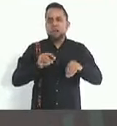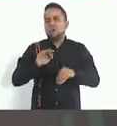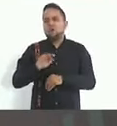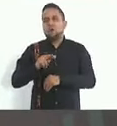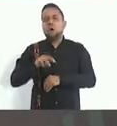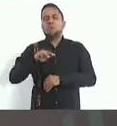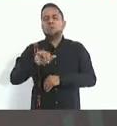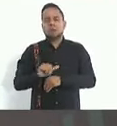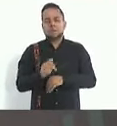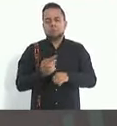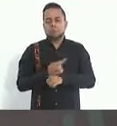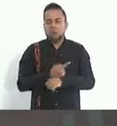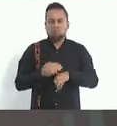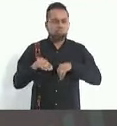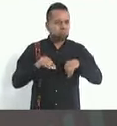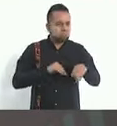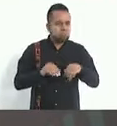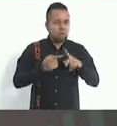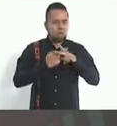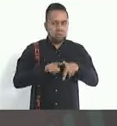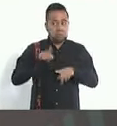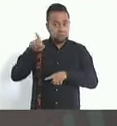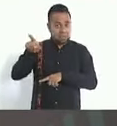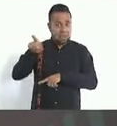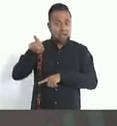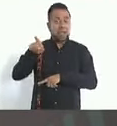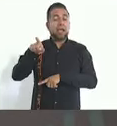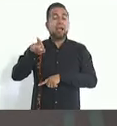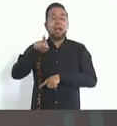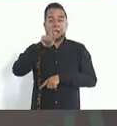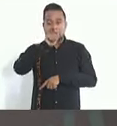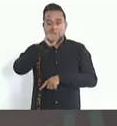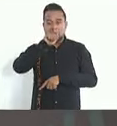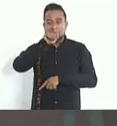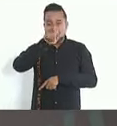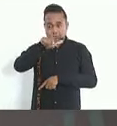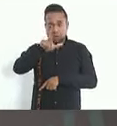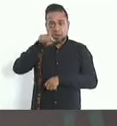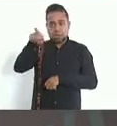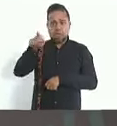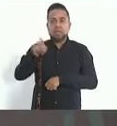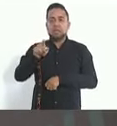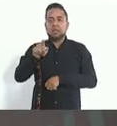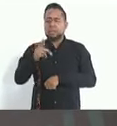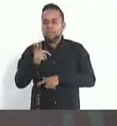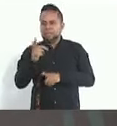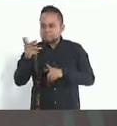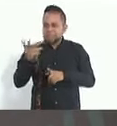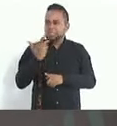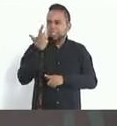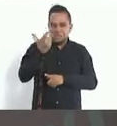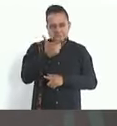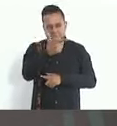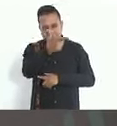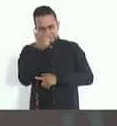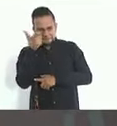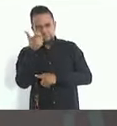pasó por Jalisco, ahí lo querían fusilar,